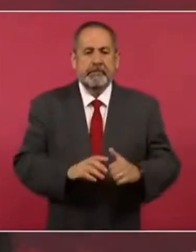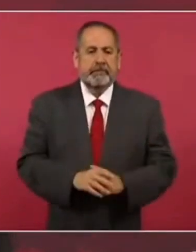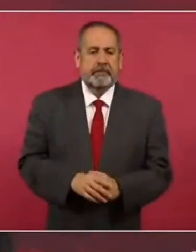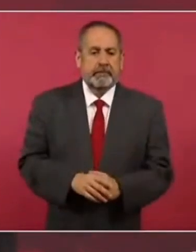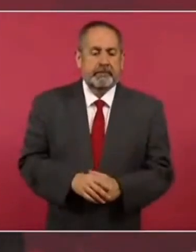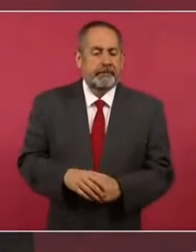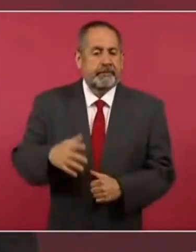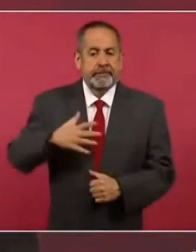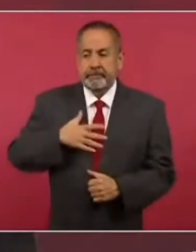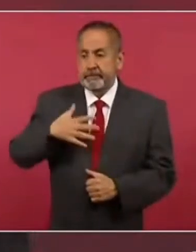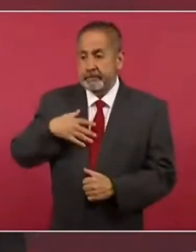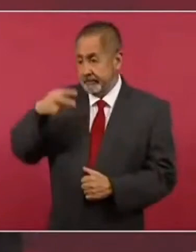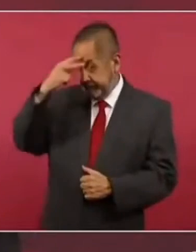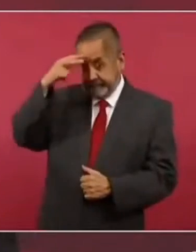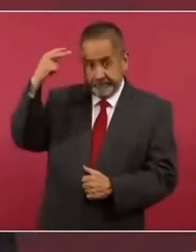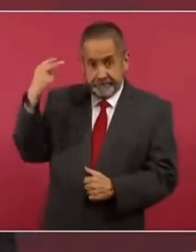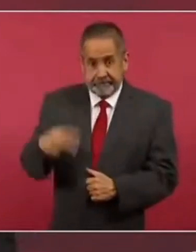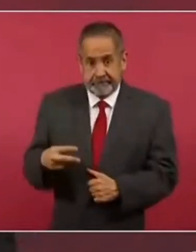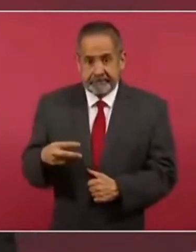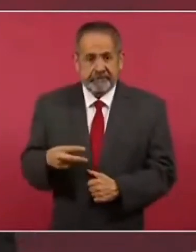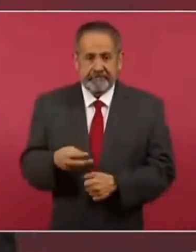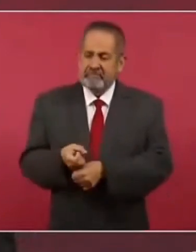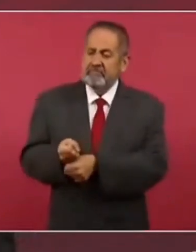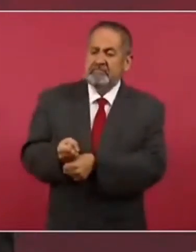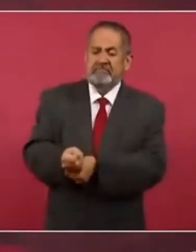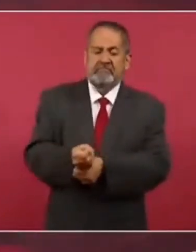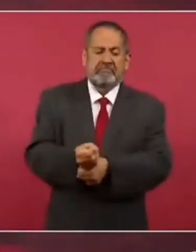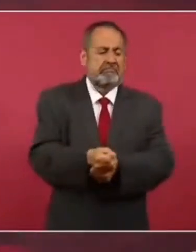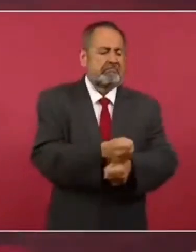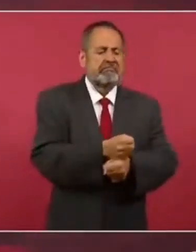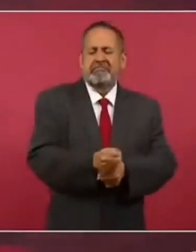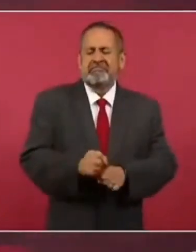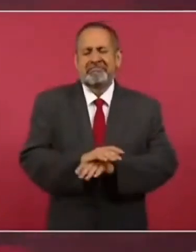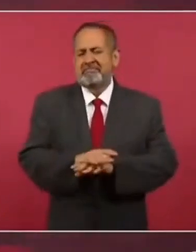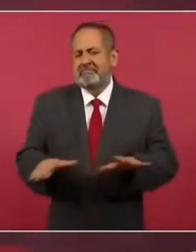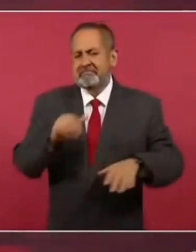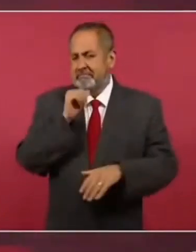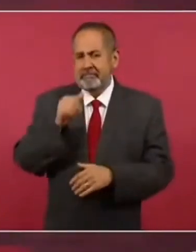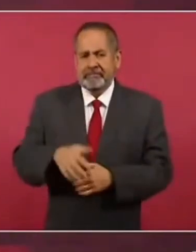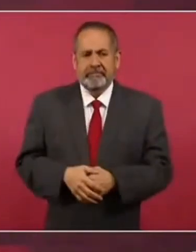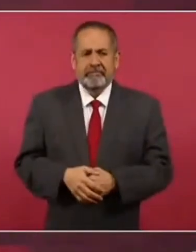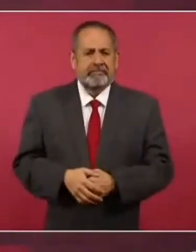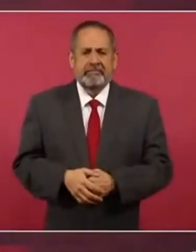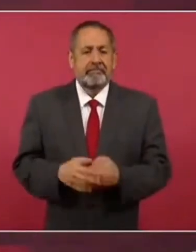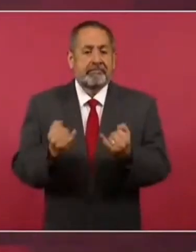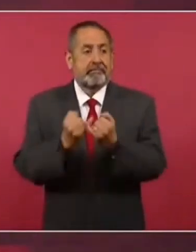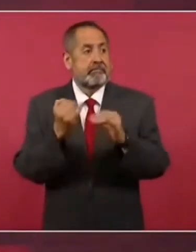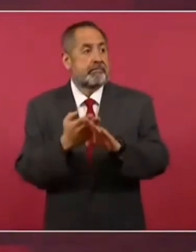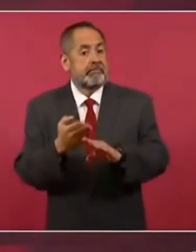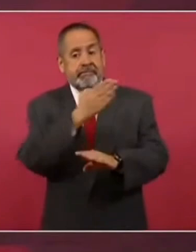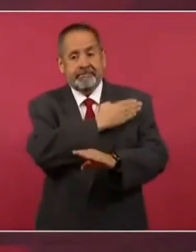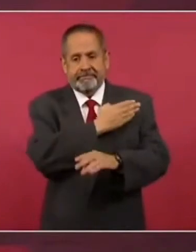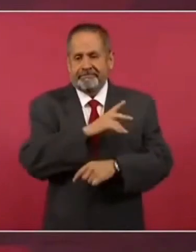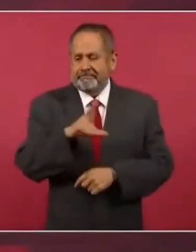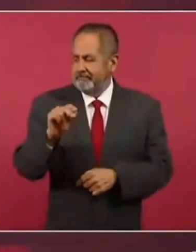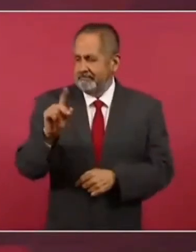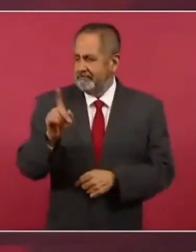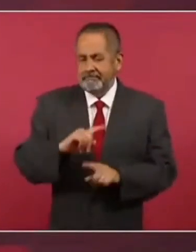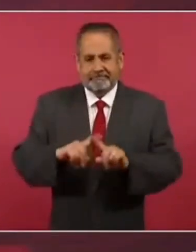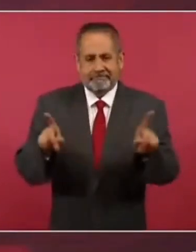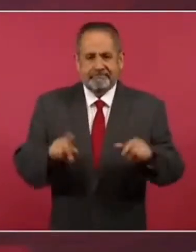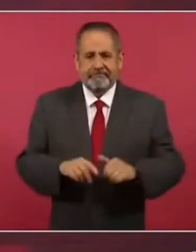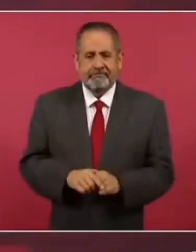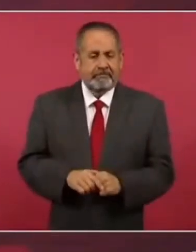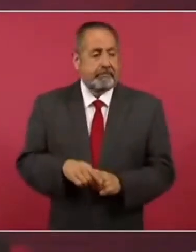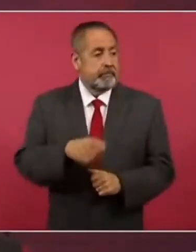En México no se tortura, no es como antes, que